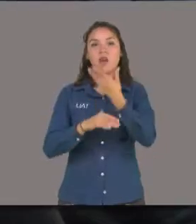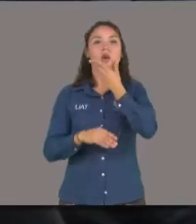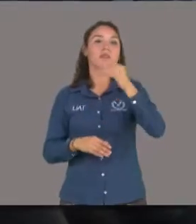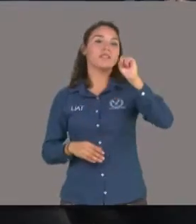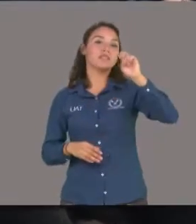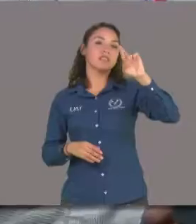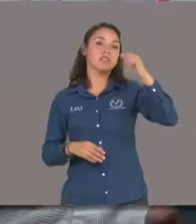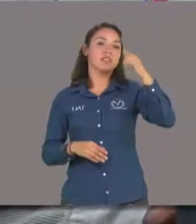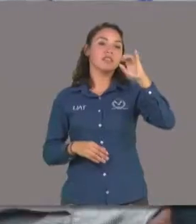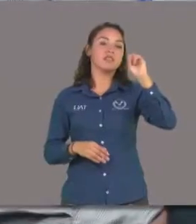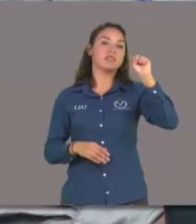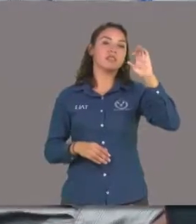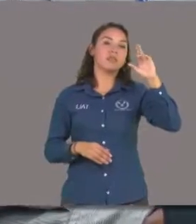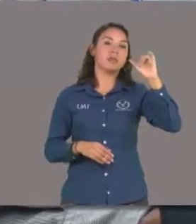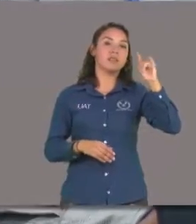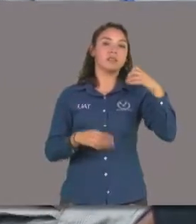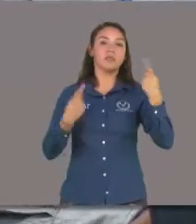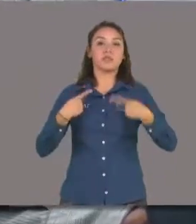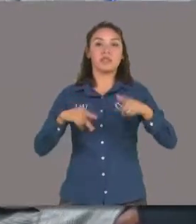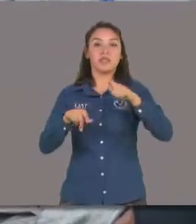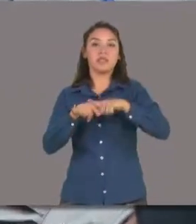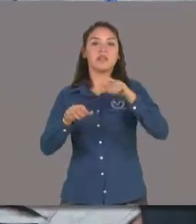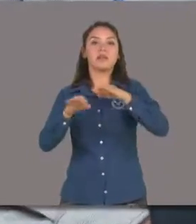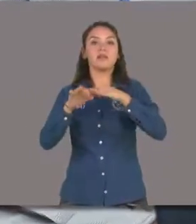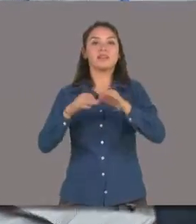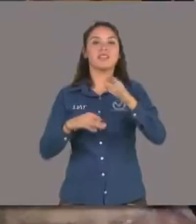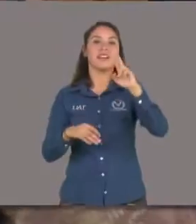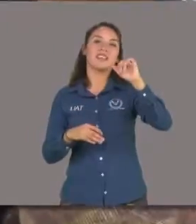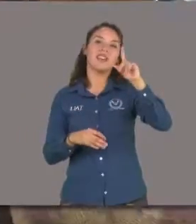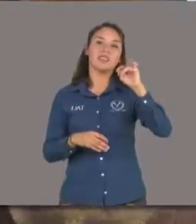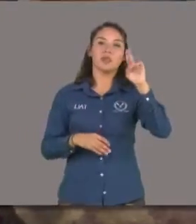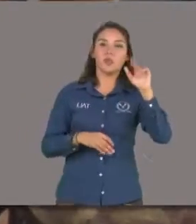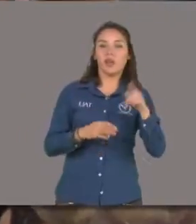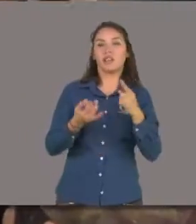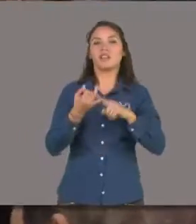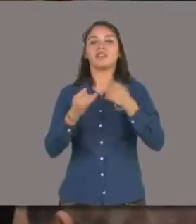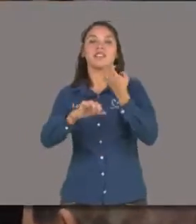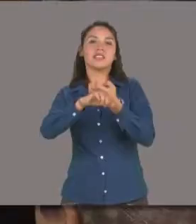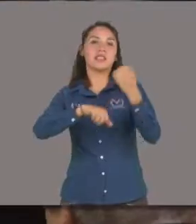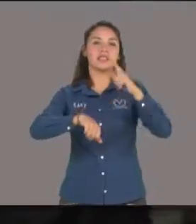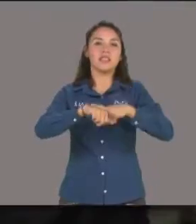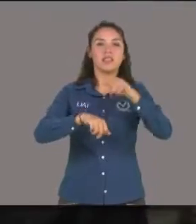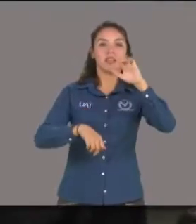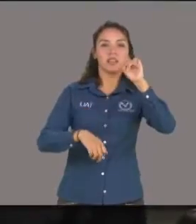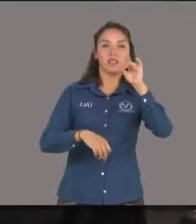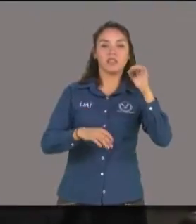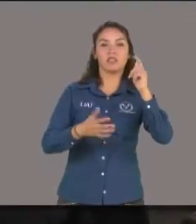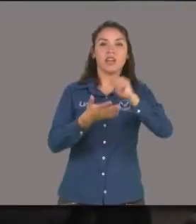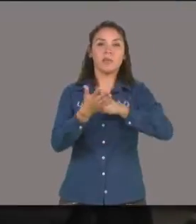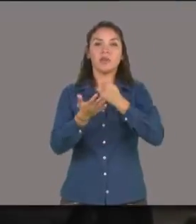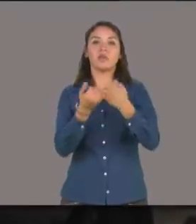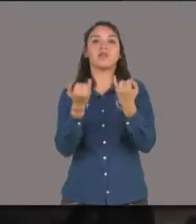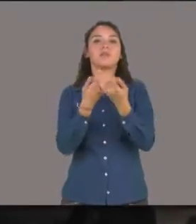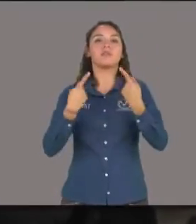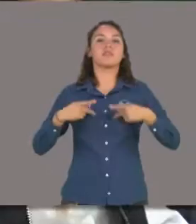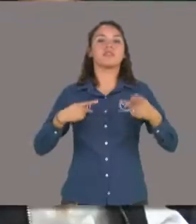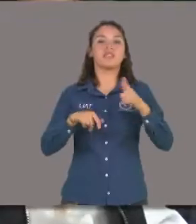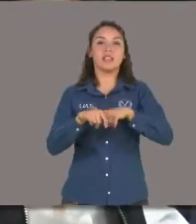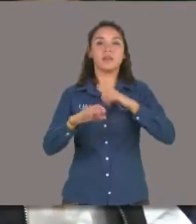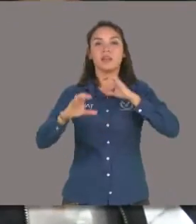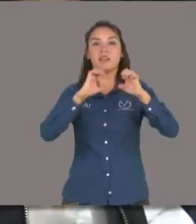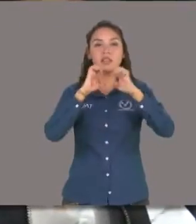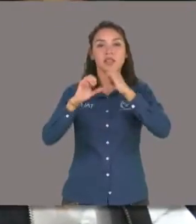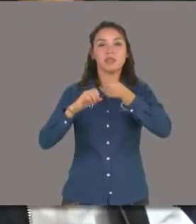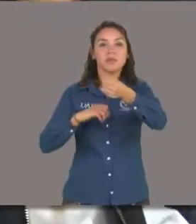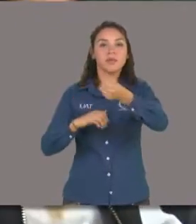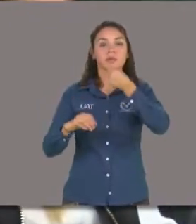Cervantes Chiquito, y en ella participaron trabajadores de Radio Universidad, del Sistema Estatal Radio Tamaulipas, así como periodistas y comunicadores de